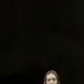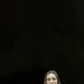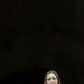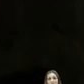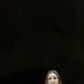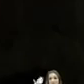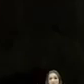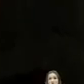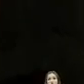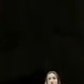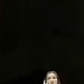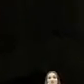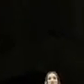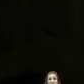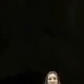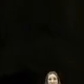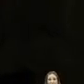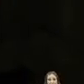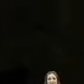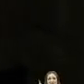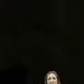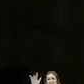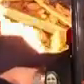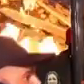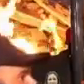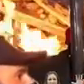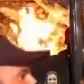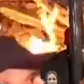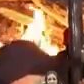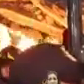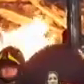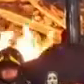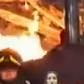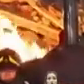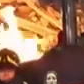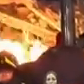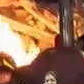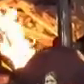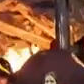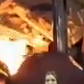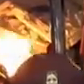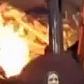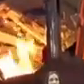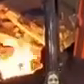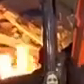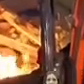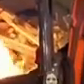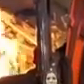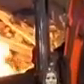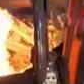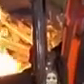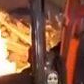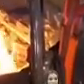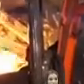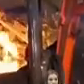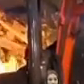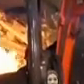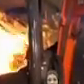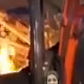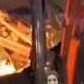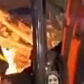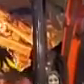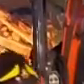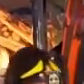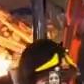equipos de rescate siguen buscando 2 personas desaparecidas en los escombros de los 4 edificios desplomados en Ravanusa. Por